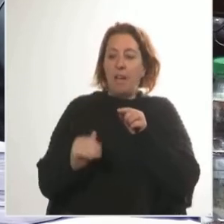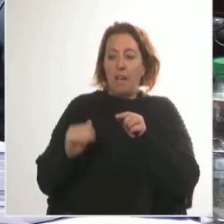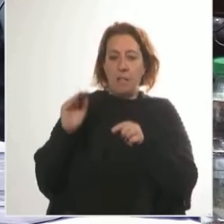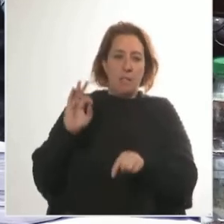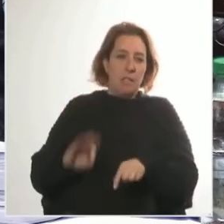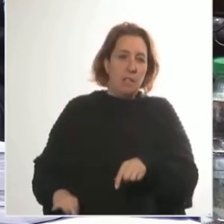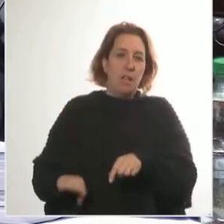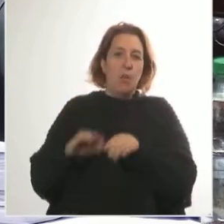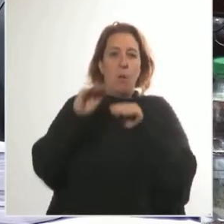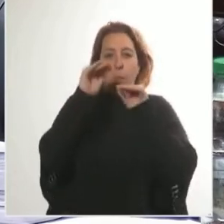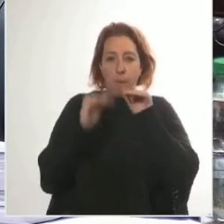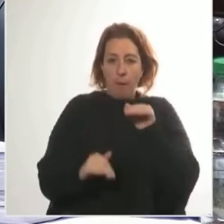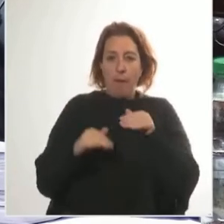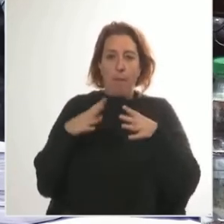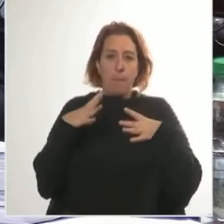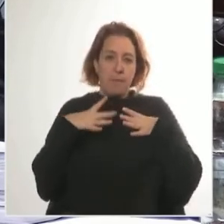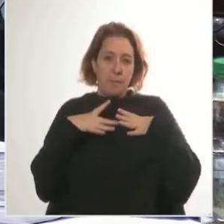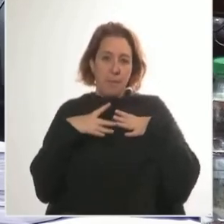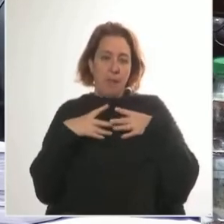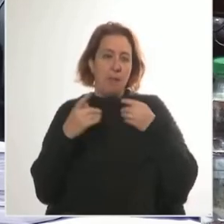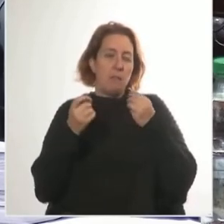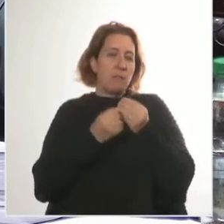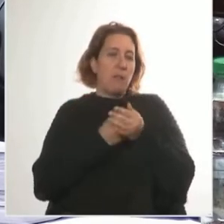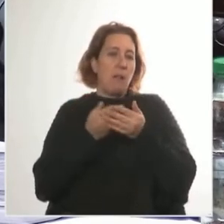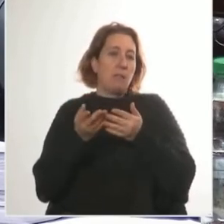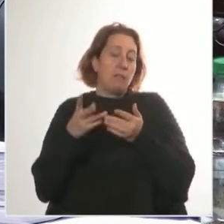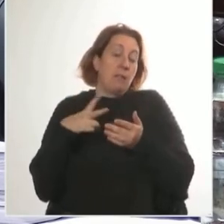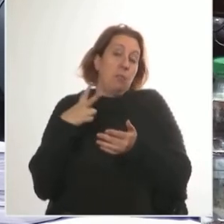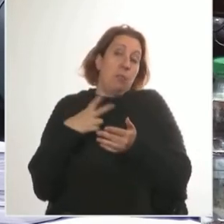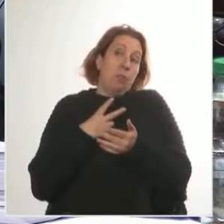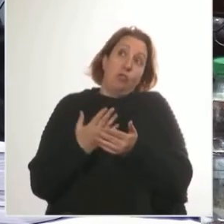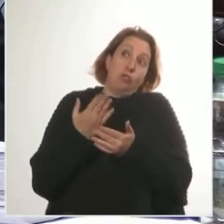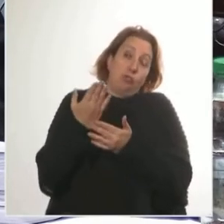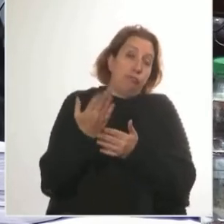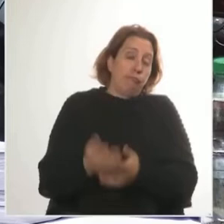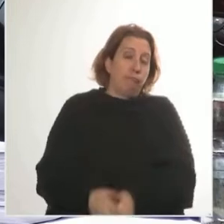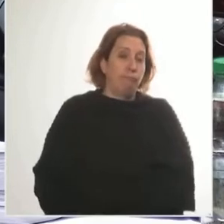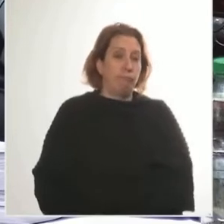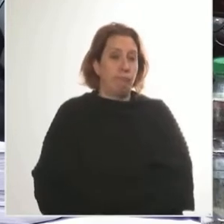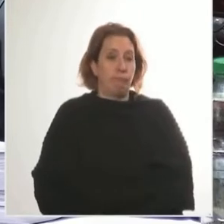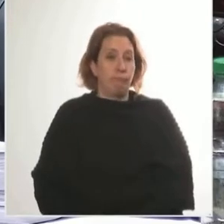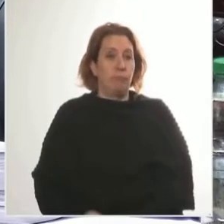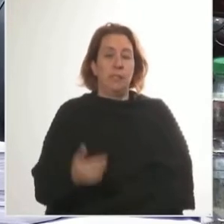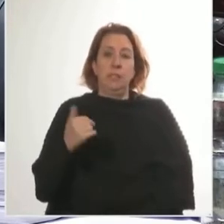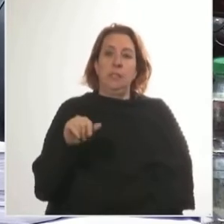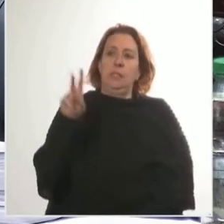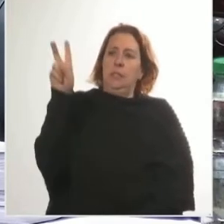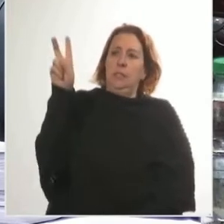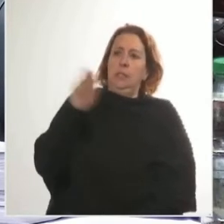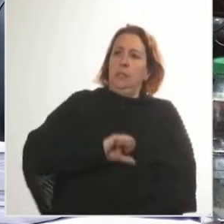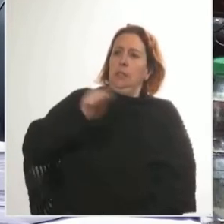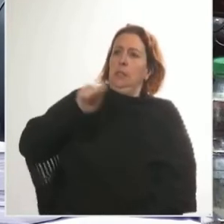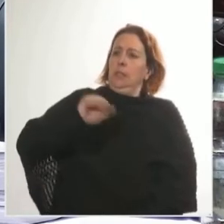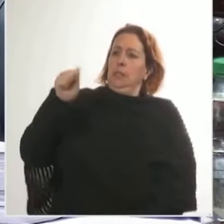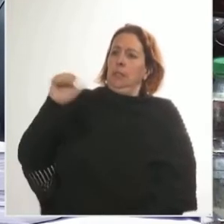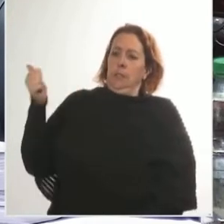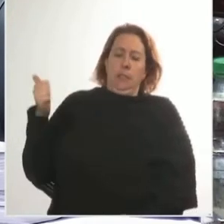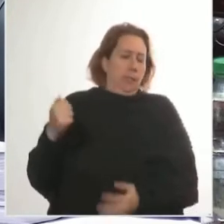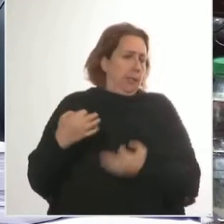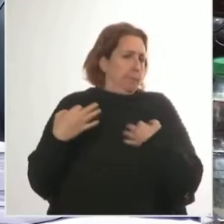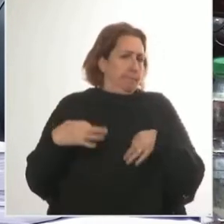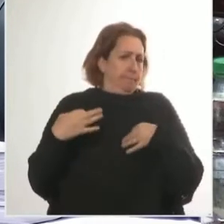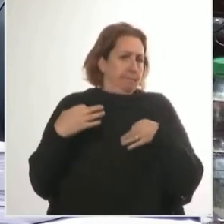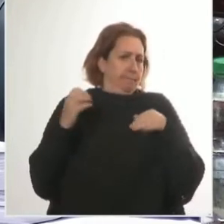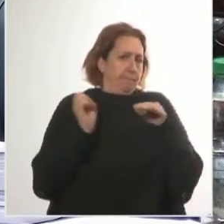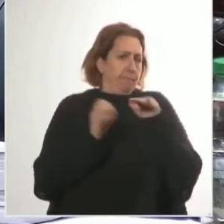baja de pasividades, hacia los mayaoros, que tienen ganancias extraordinarias, que han podido acumular miles